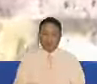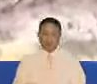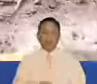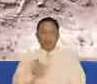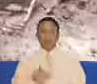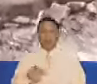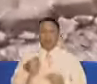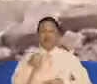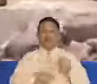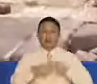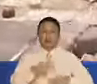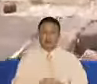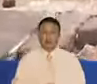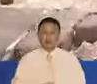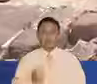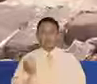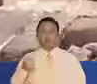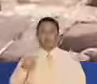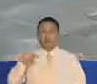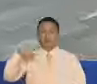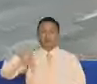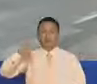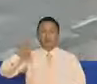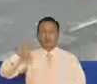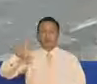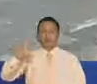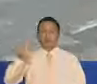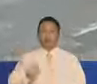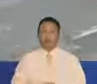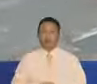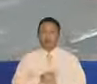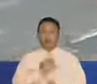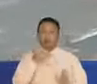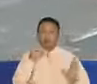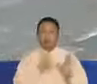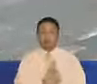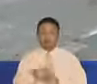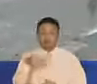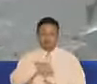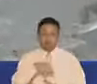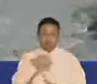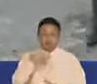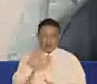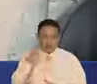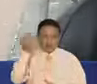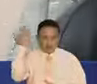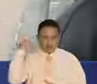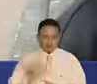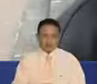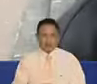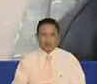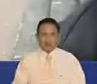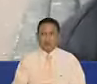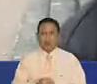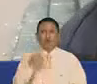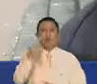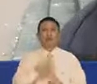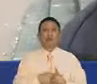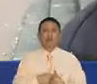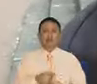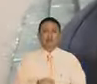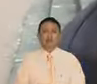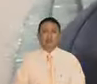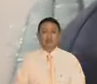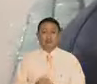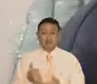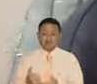y comerciantes del sector de San Blas, en el centro de Quito, denuncian que el daño lleva semanas. Un mes desde allá, y no